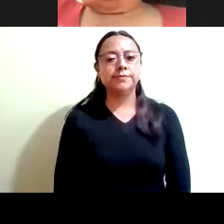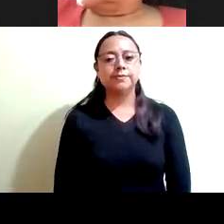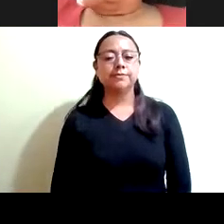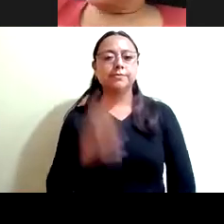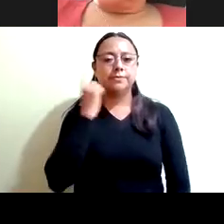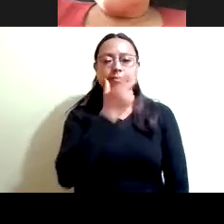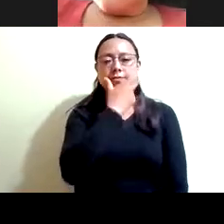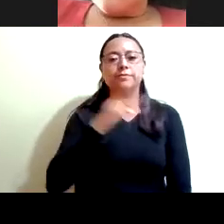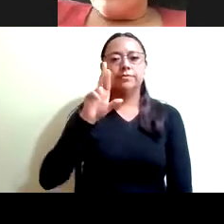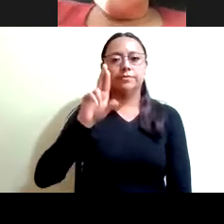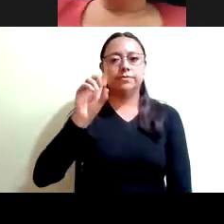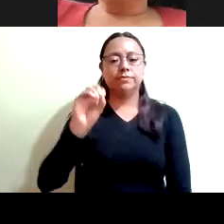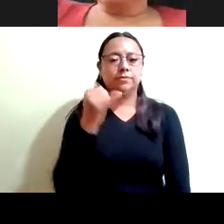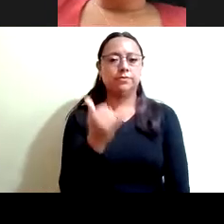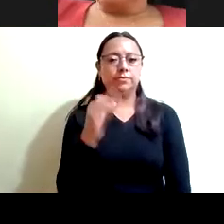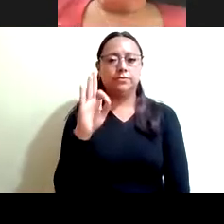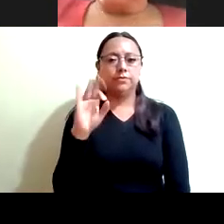Diputado Roifit Torres González.